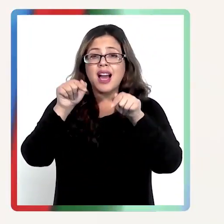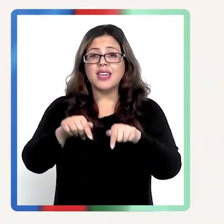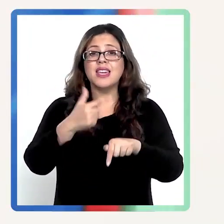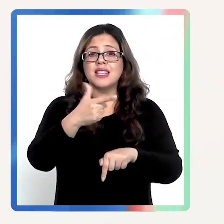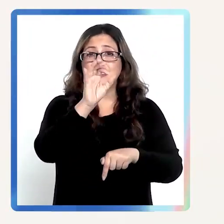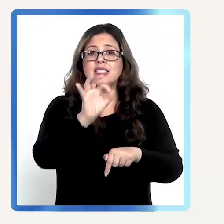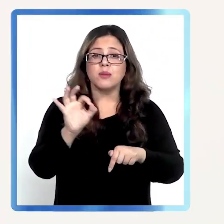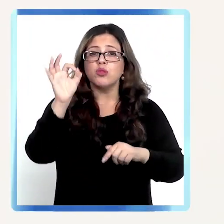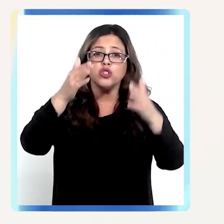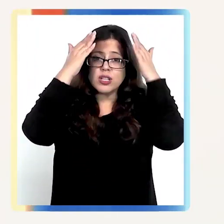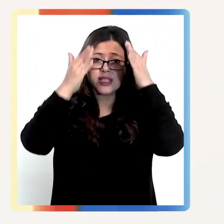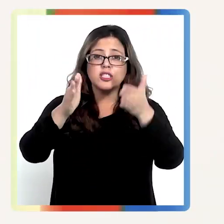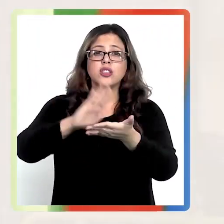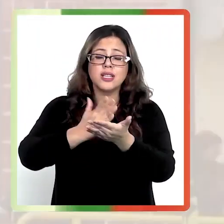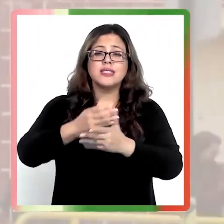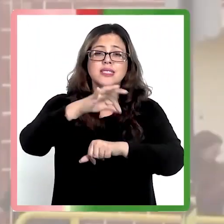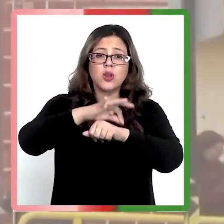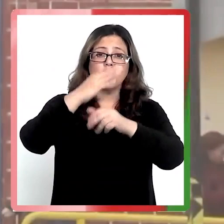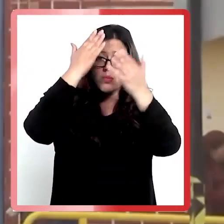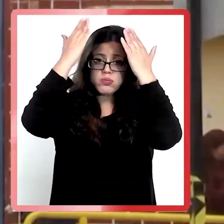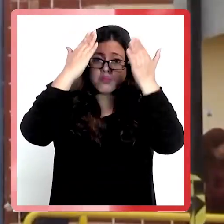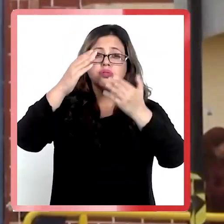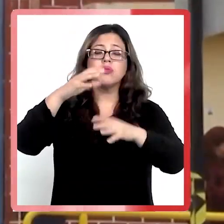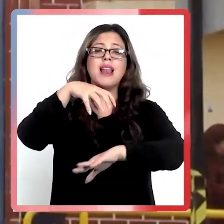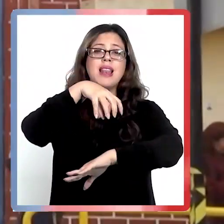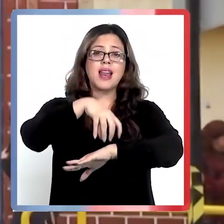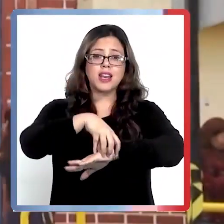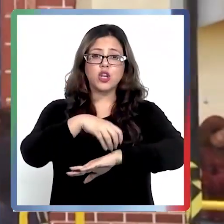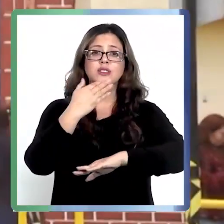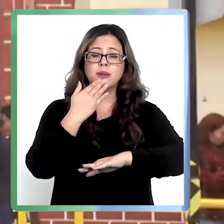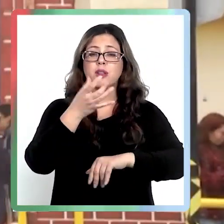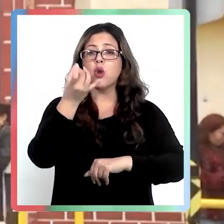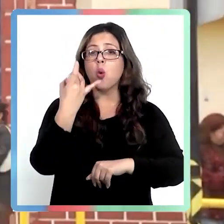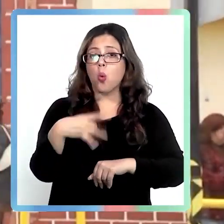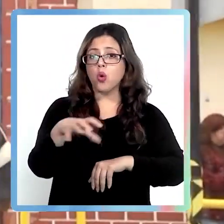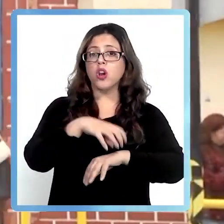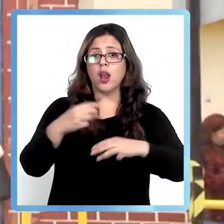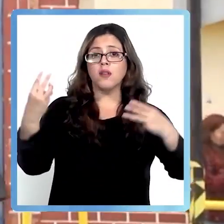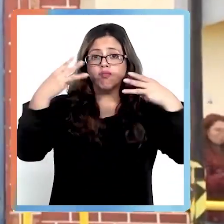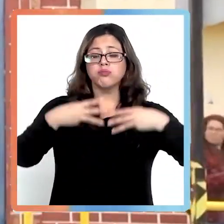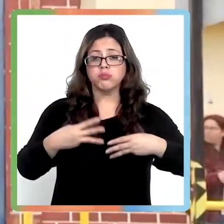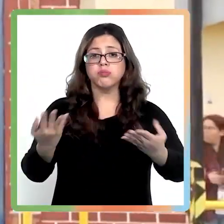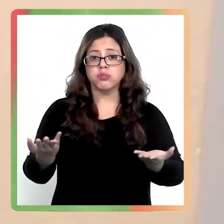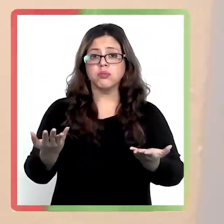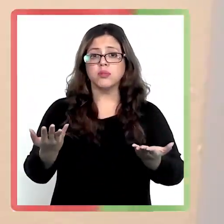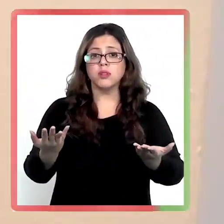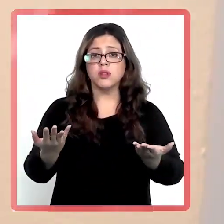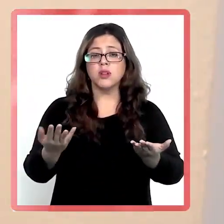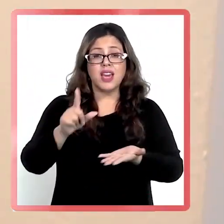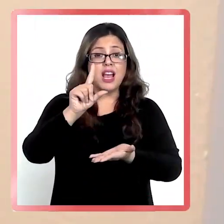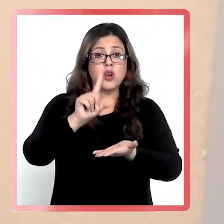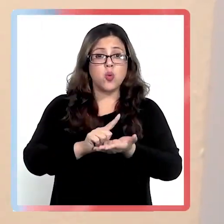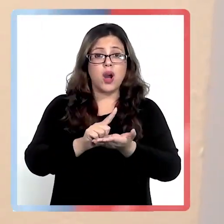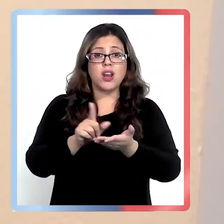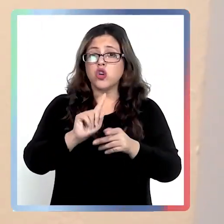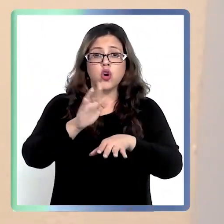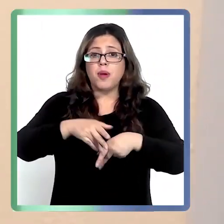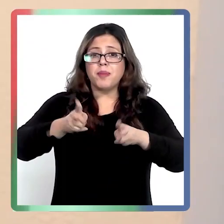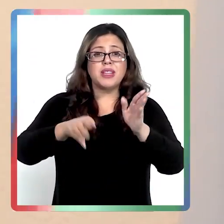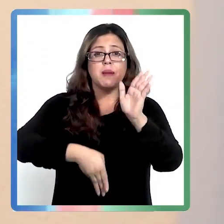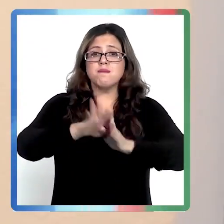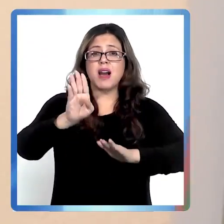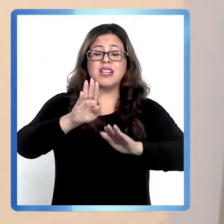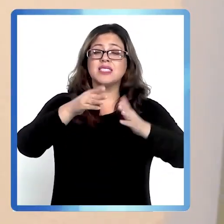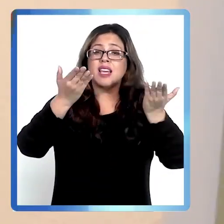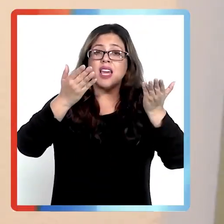está el 70% de atención de salud mental en la región. Además, es el único en Magallanes. El tamaño del recinto no permite tener más